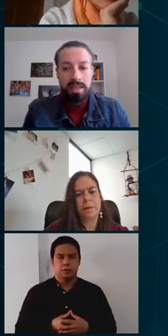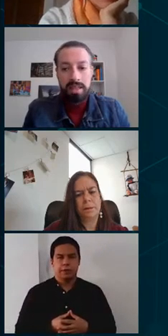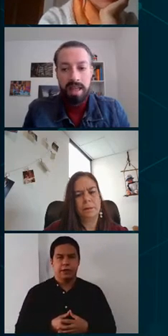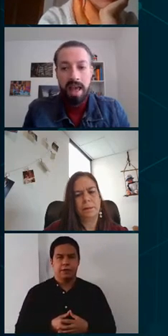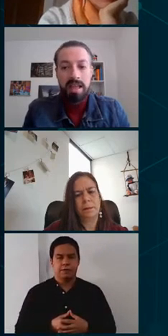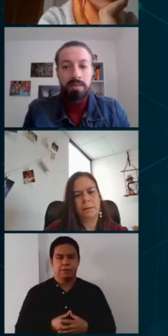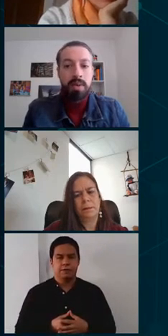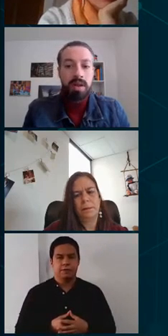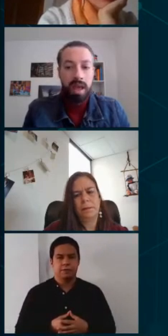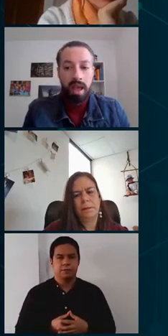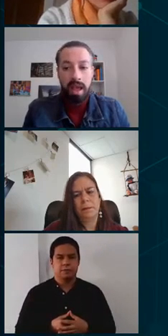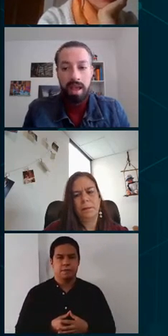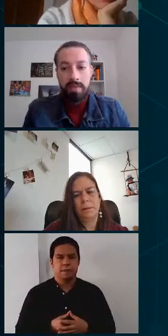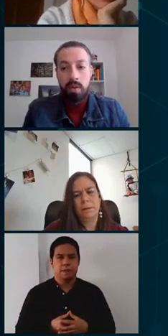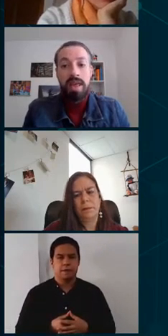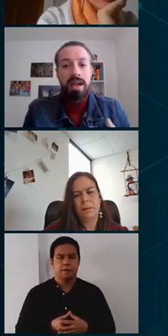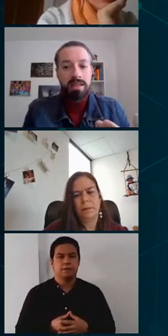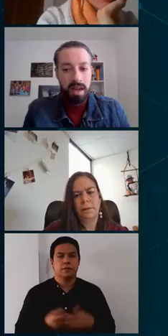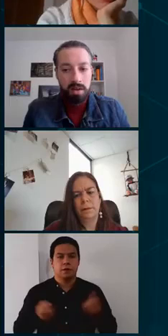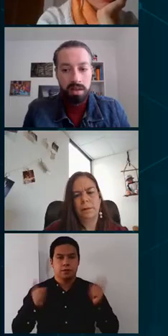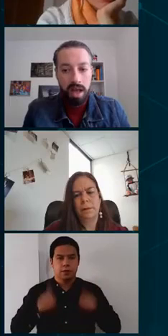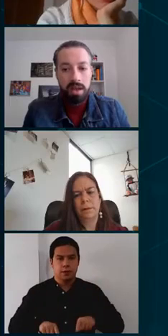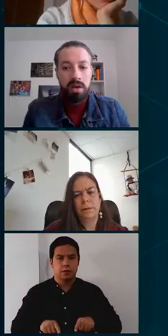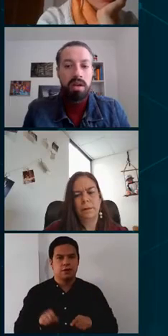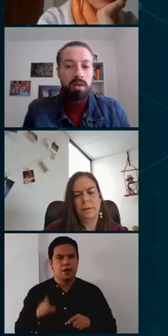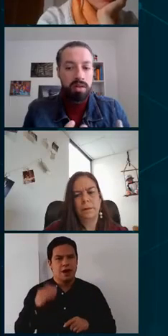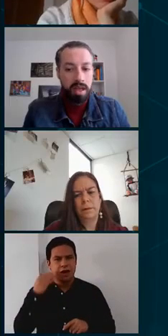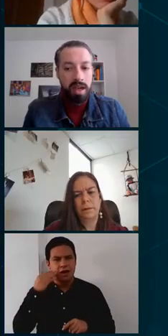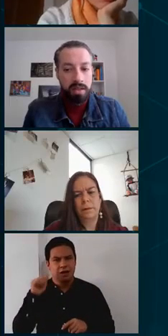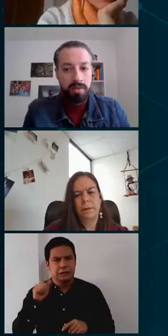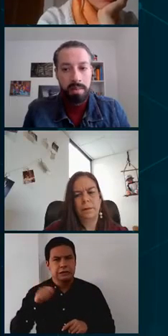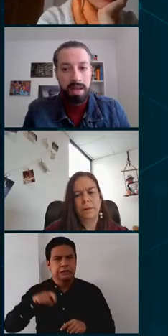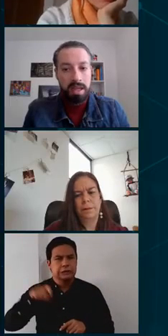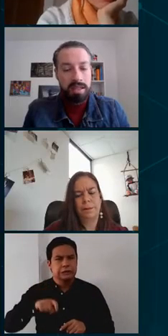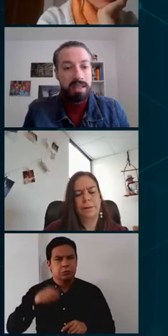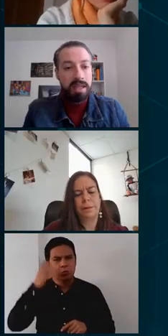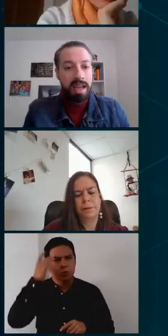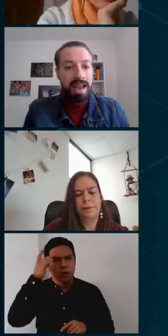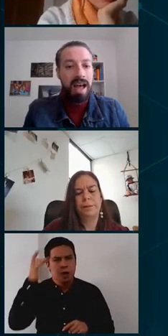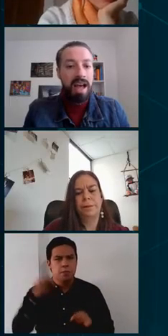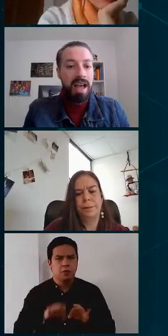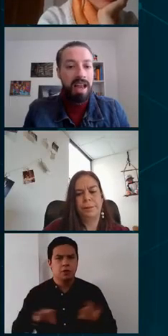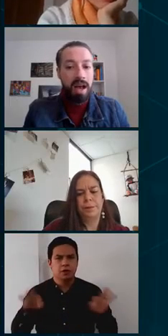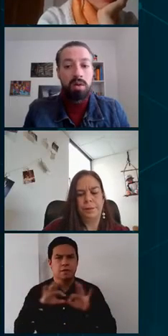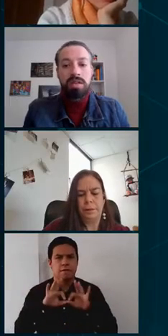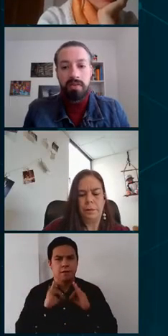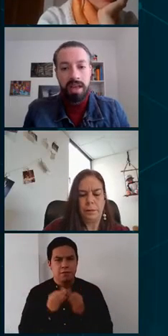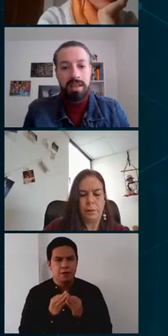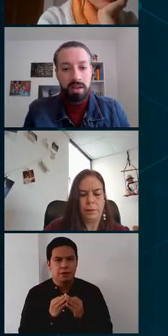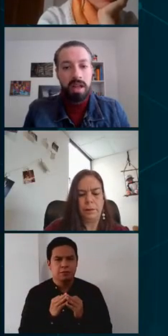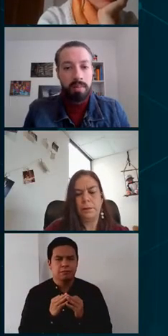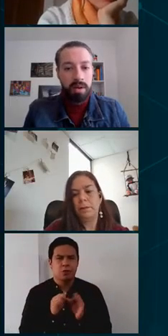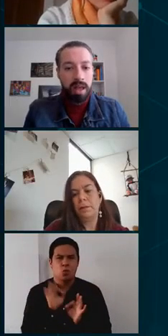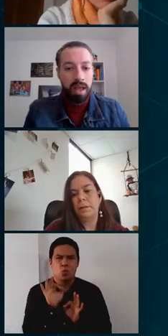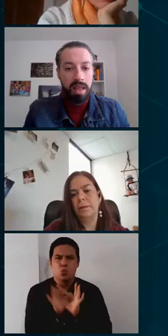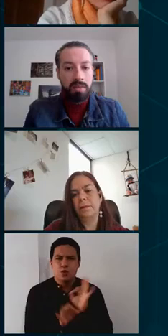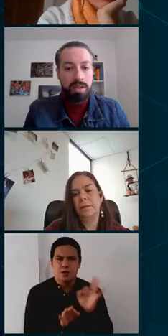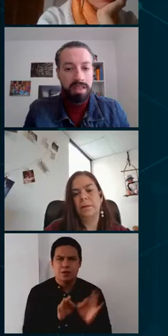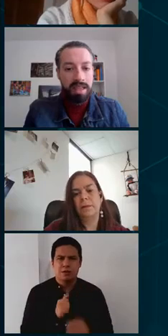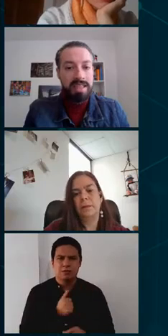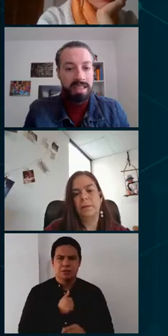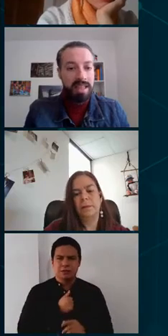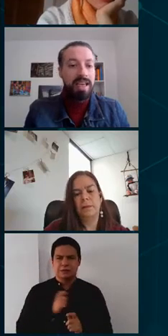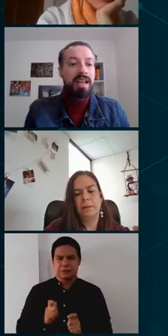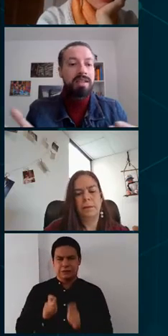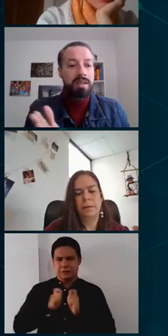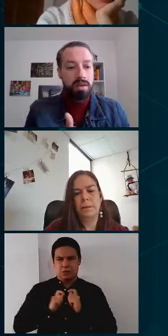esa es una necesidad, y es porque cuidarse del contagio y no contagiar a su familia. Esa es la justificación del por qué, digamos,